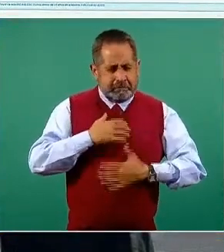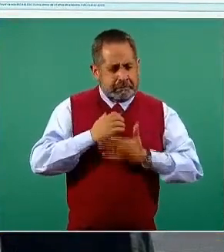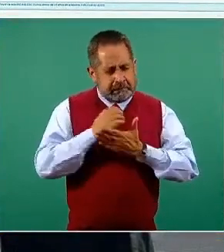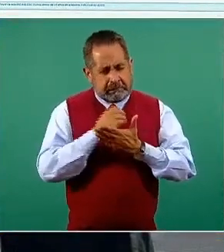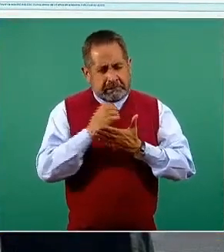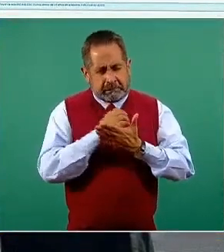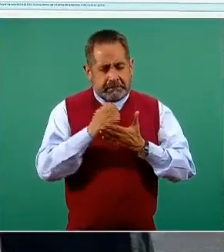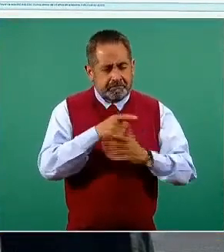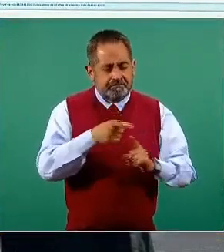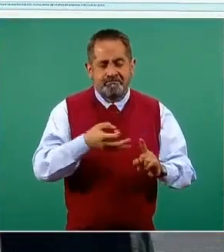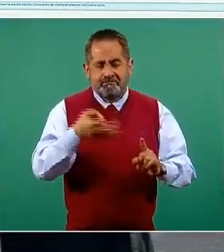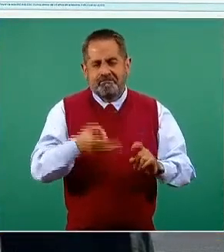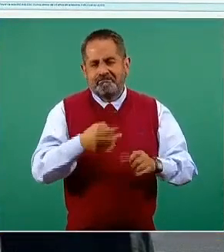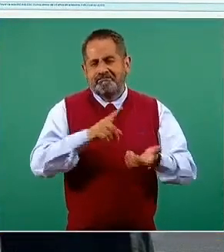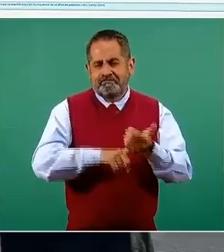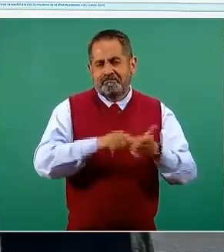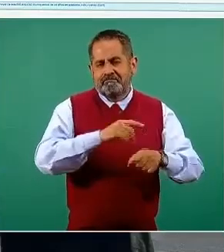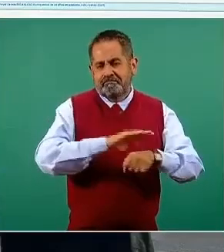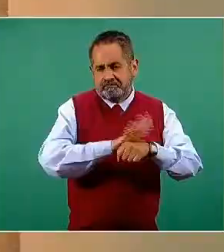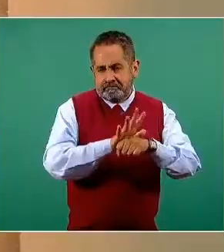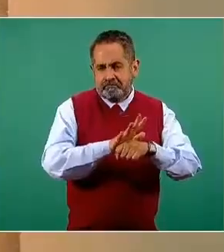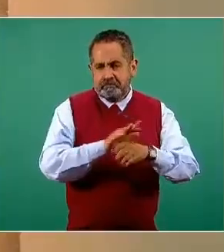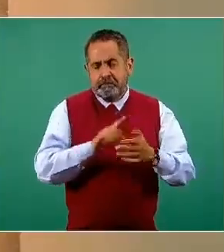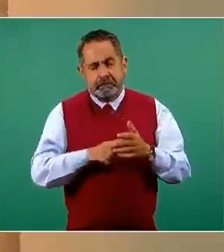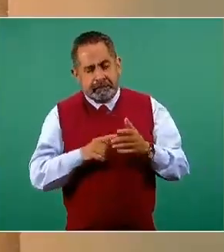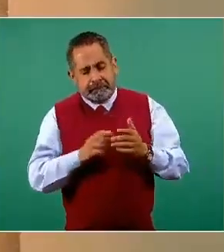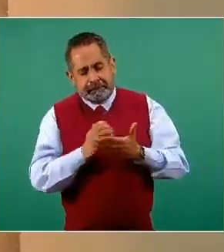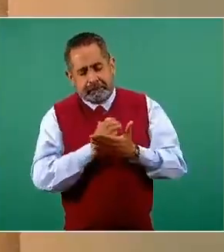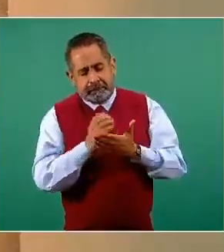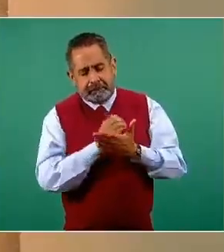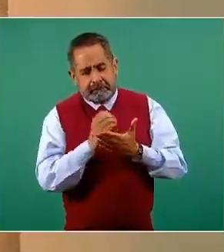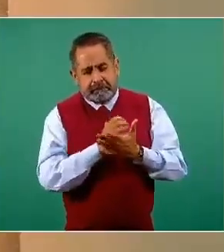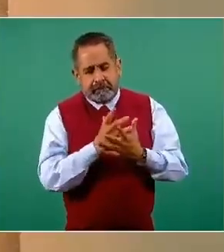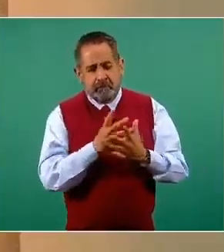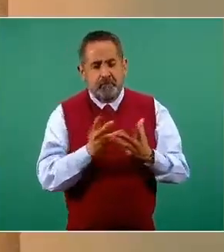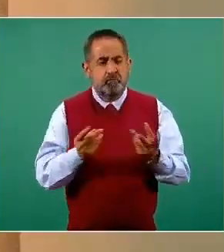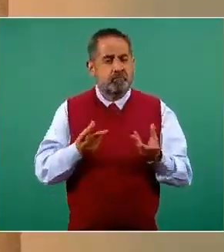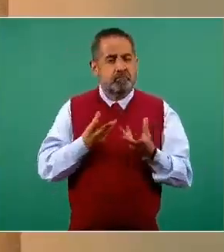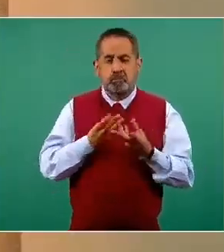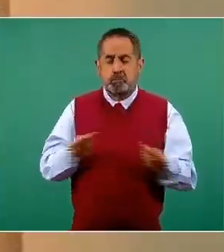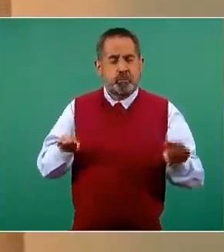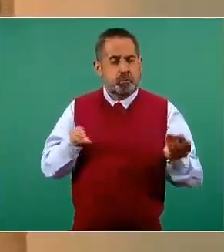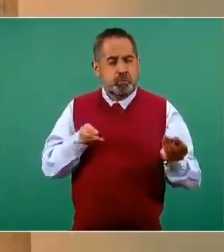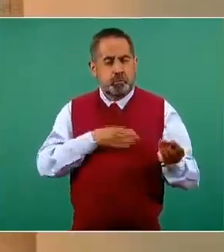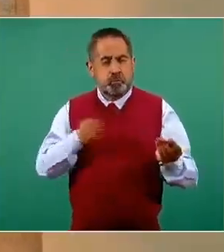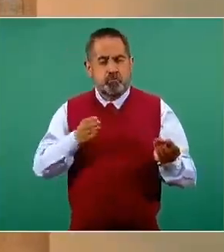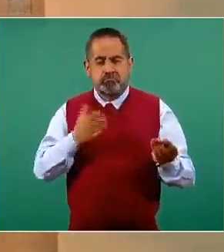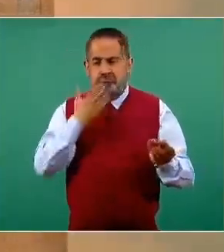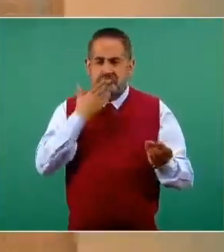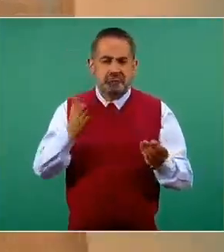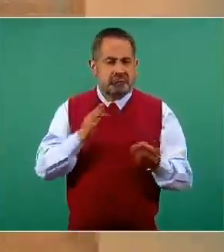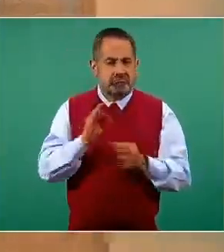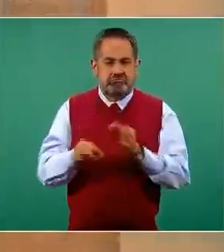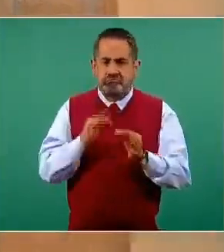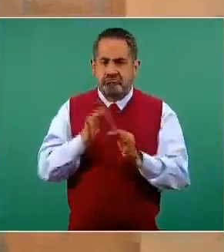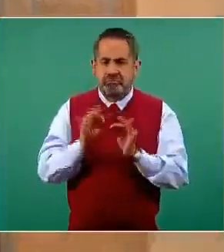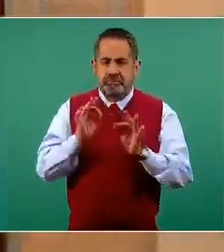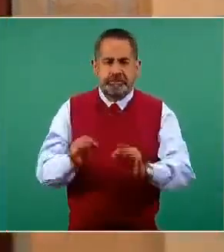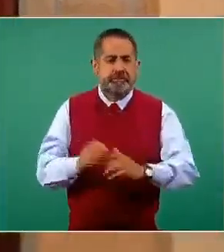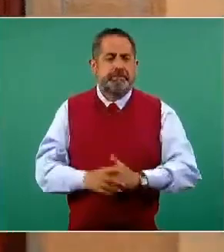la confirmación de la enfermedad y que actualmente ya no presentan la enfermedad, es decir, que han sido